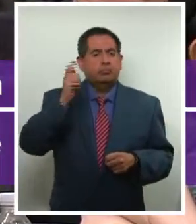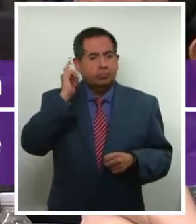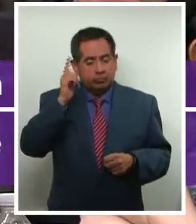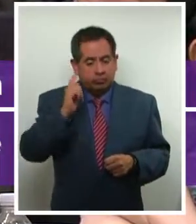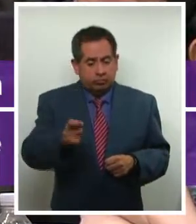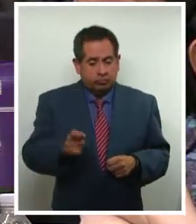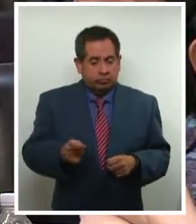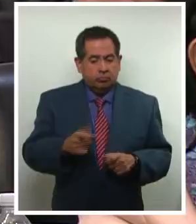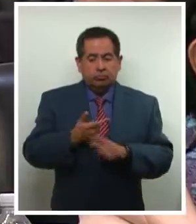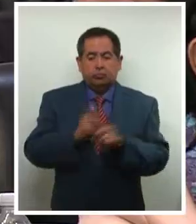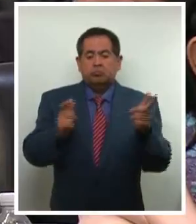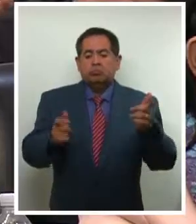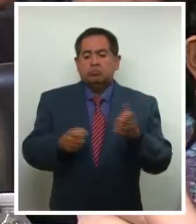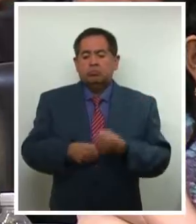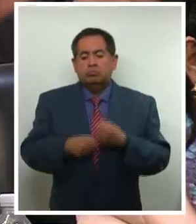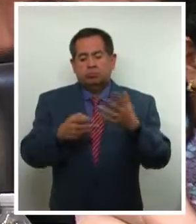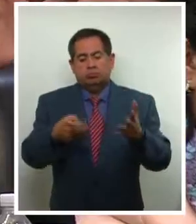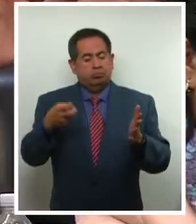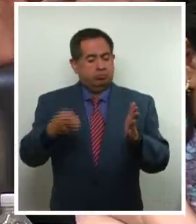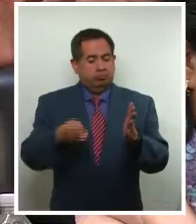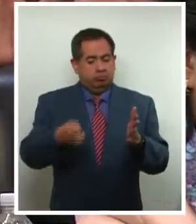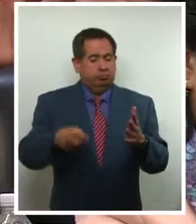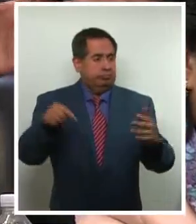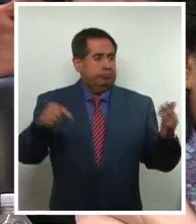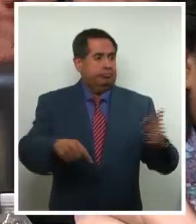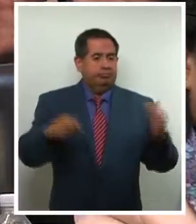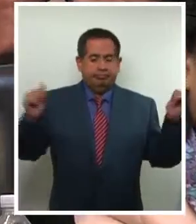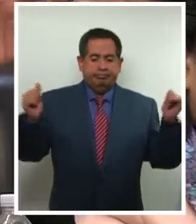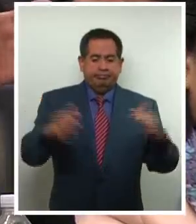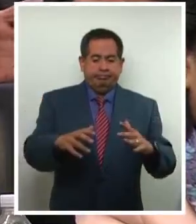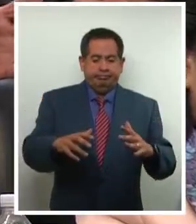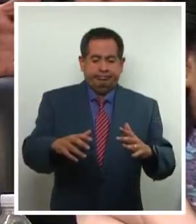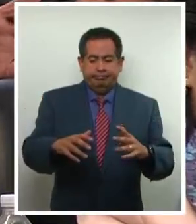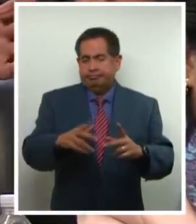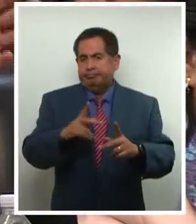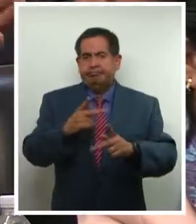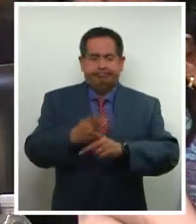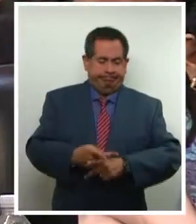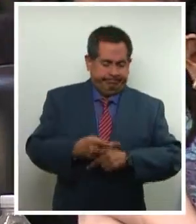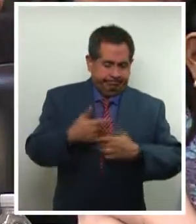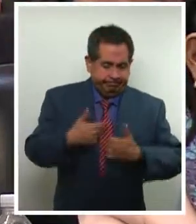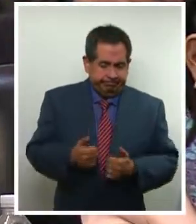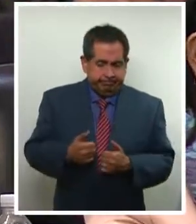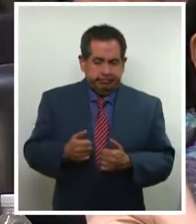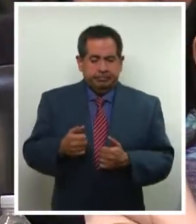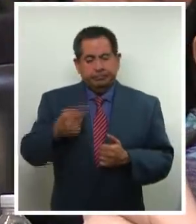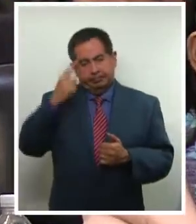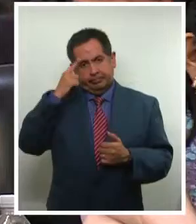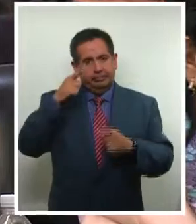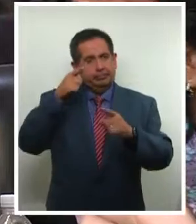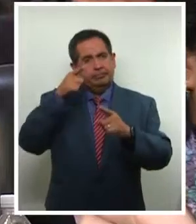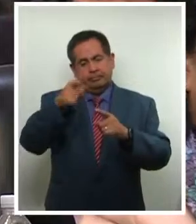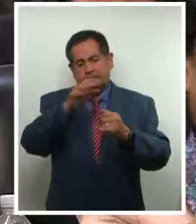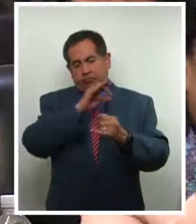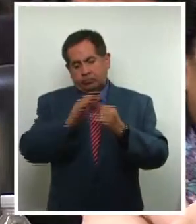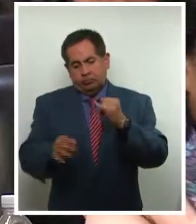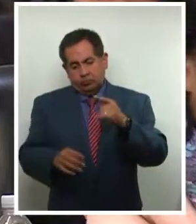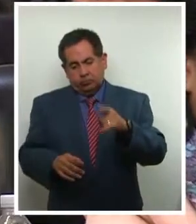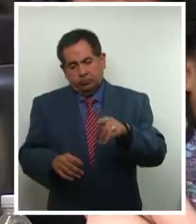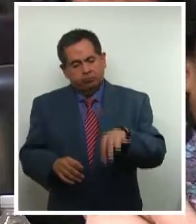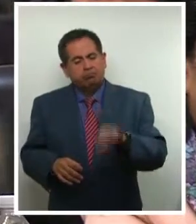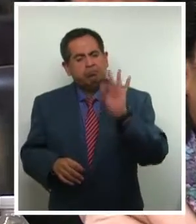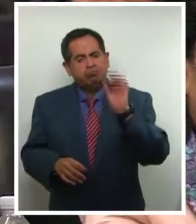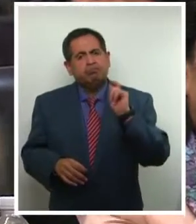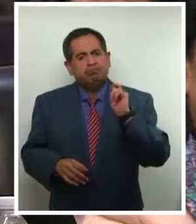la libertad que se expresa en el seno de esta Asamblea y la tolerancia nos conduzca finalmente a